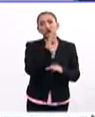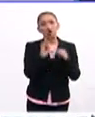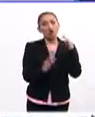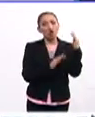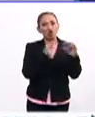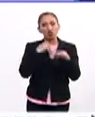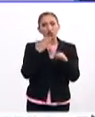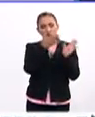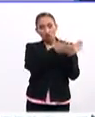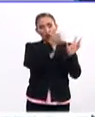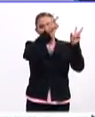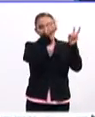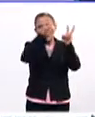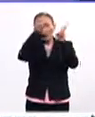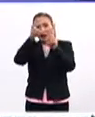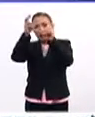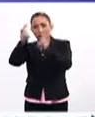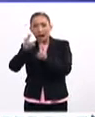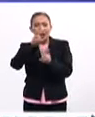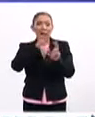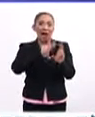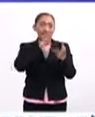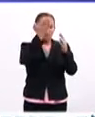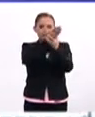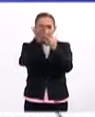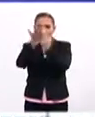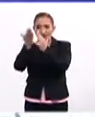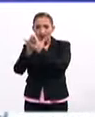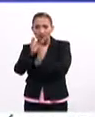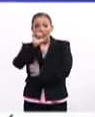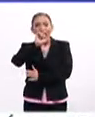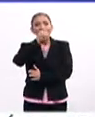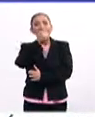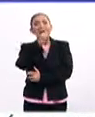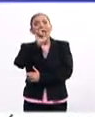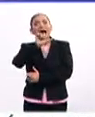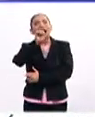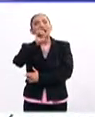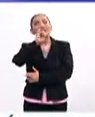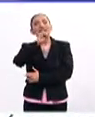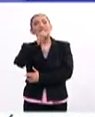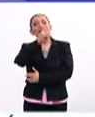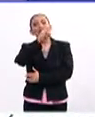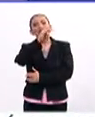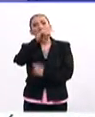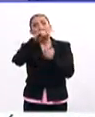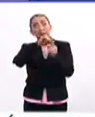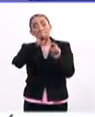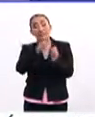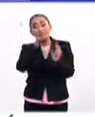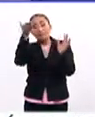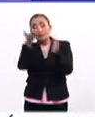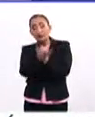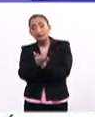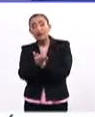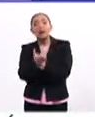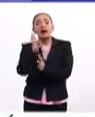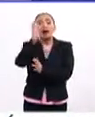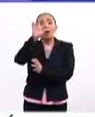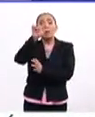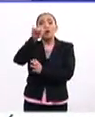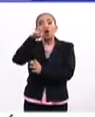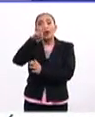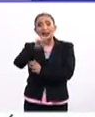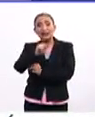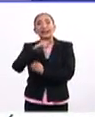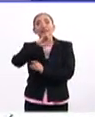todo el mapa curricular se divide en asignaturas y las asignaturas se dividen en bloques y los bloques a su vez en secuencias.